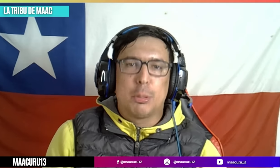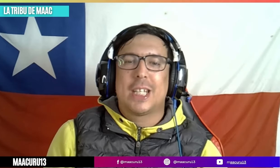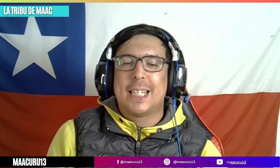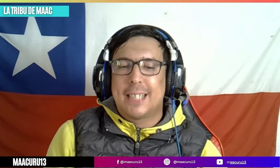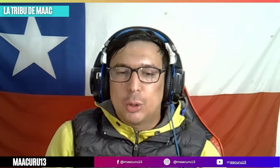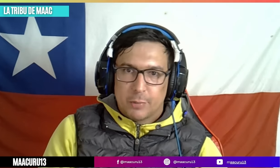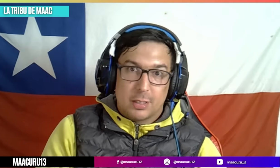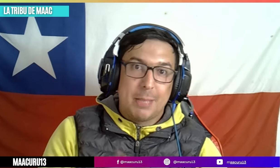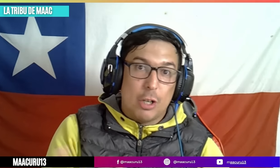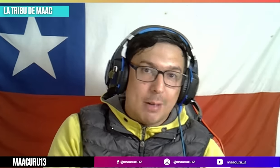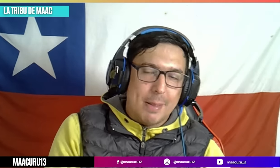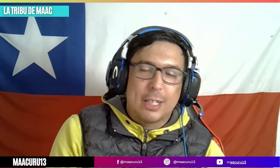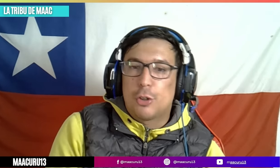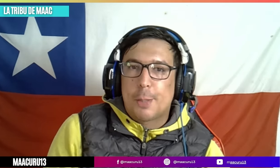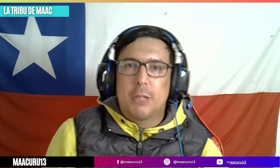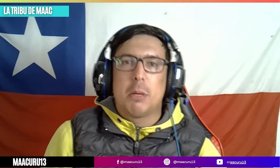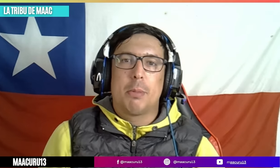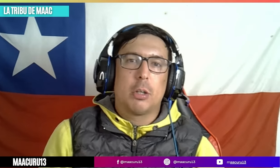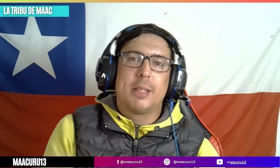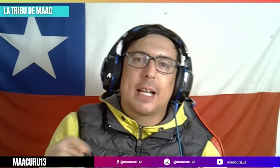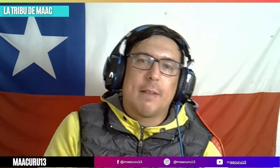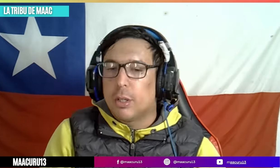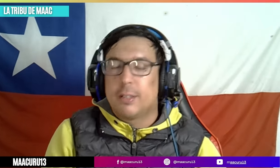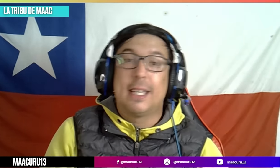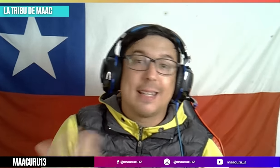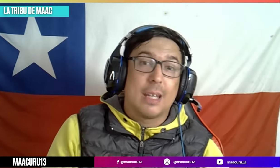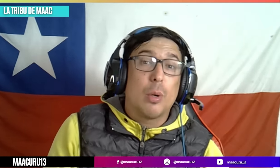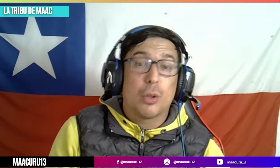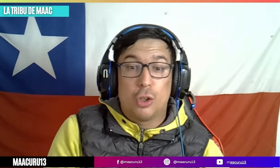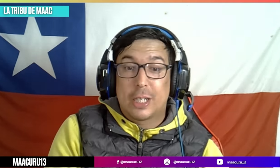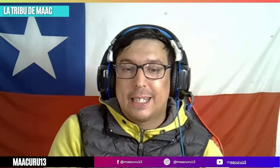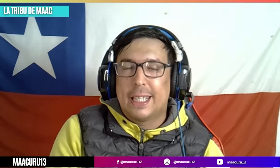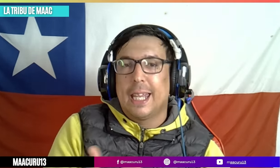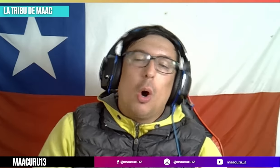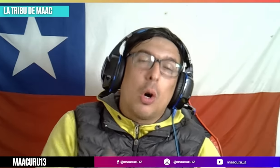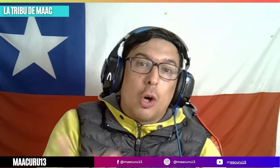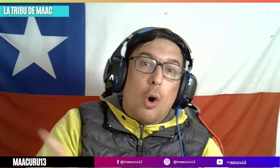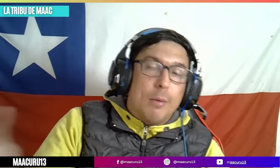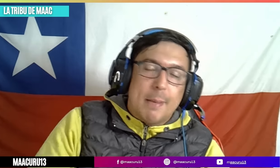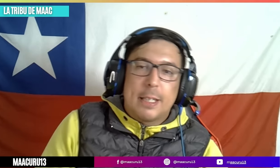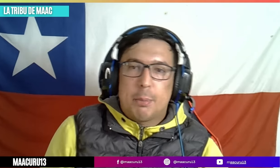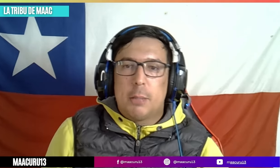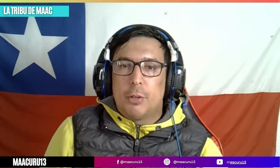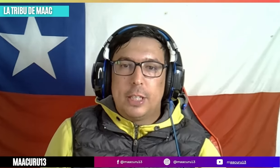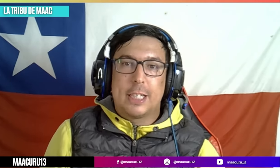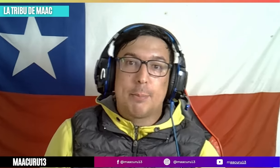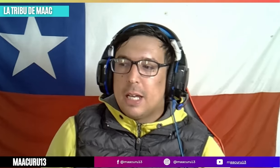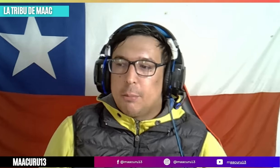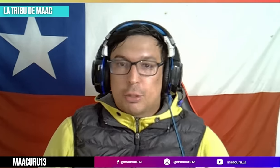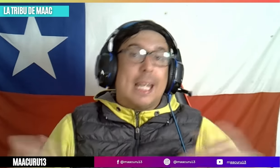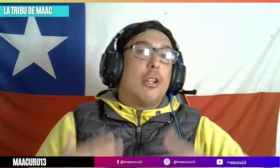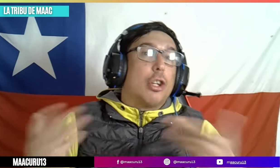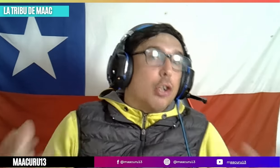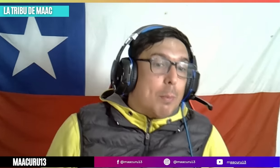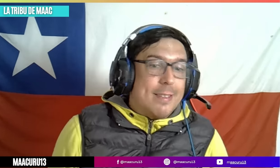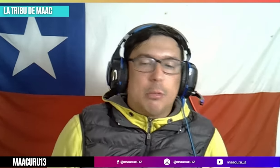tipo 31. También, obviamente, con todo respeto, me pueden comentar acá abajo si están de acuerdo con lo que dije o no. Obviamente podemos discrepar